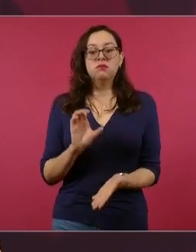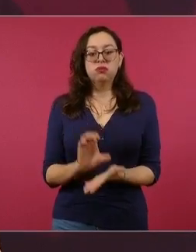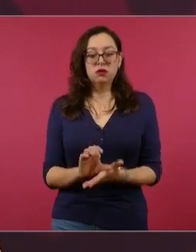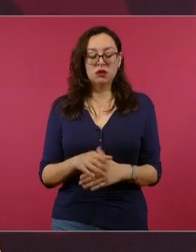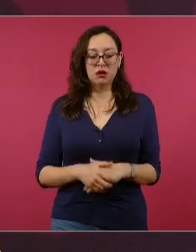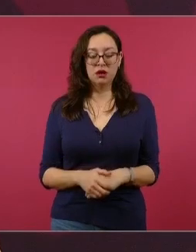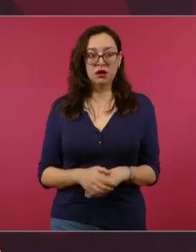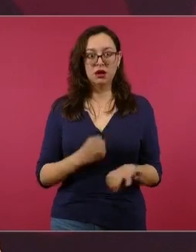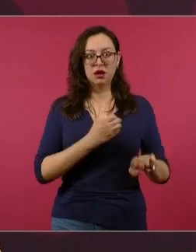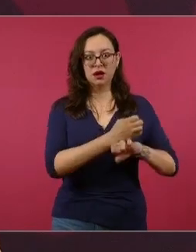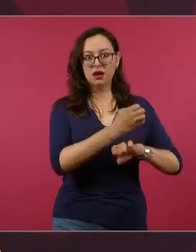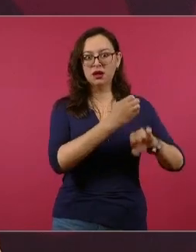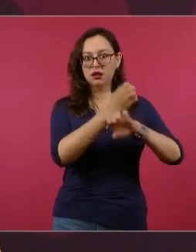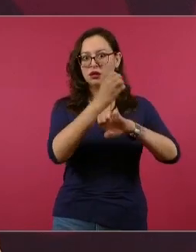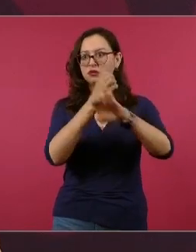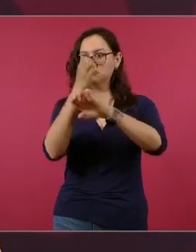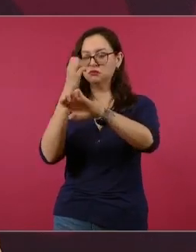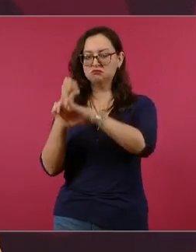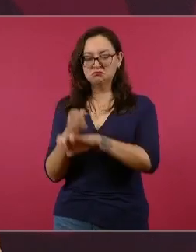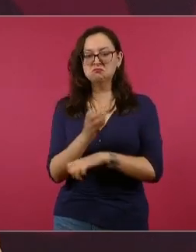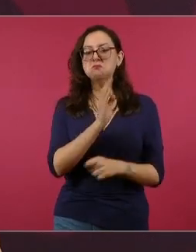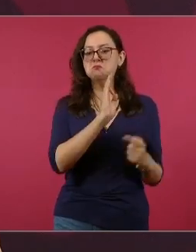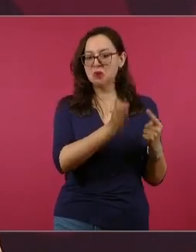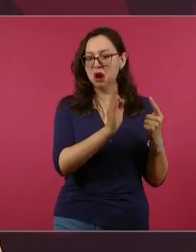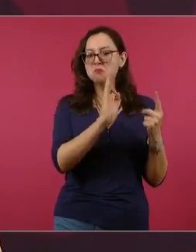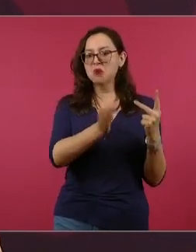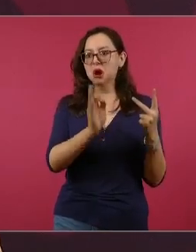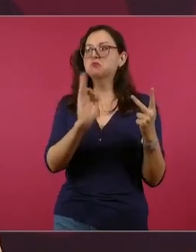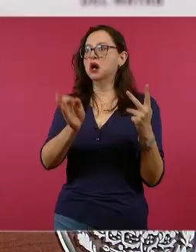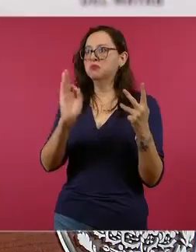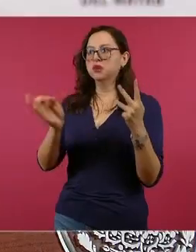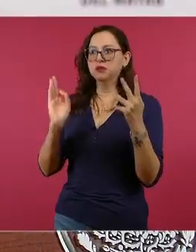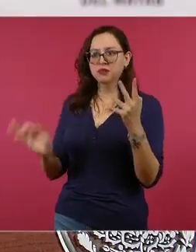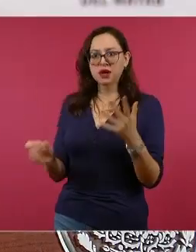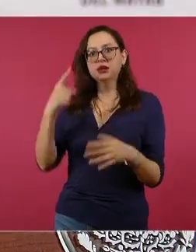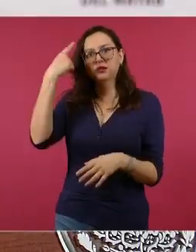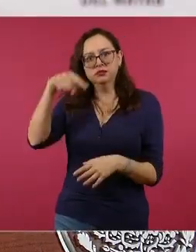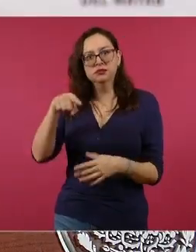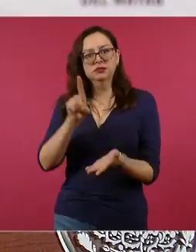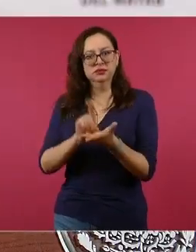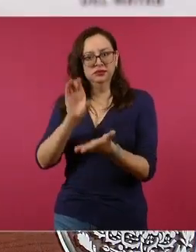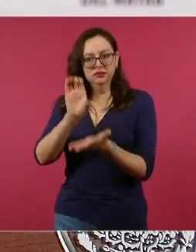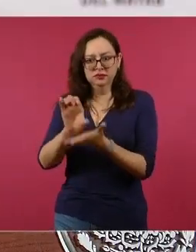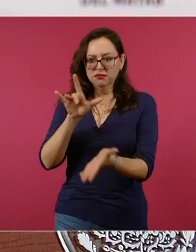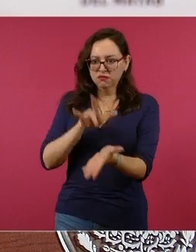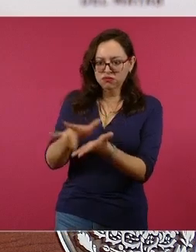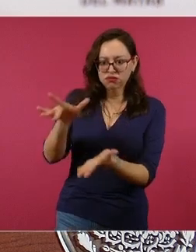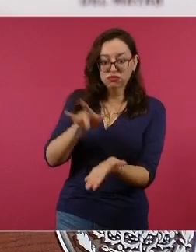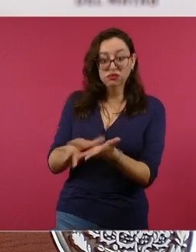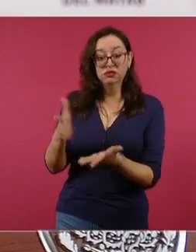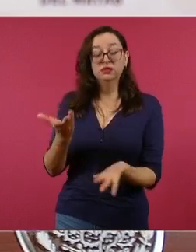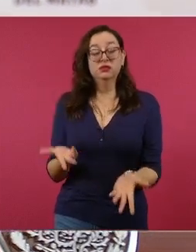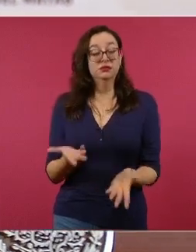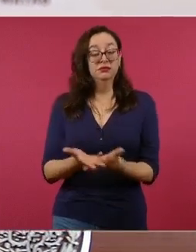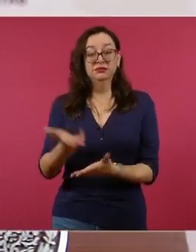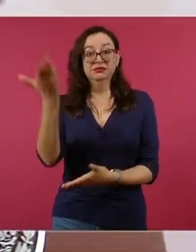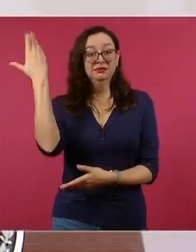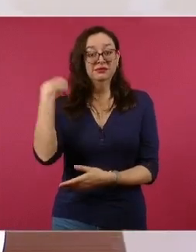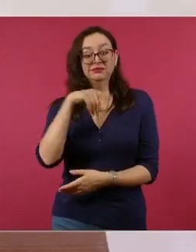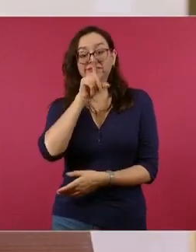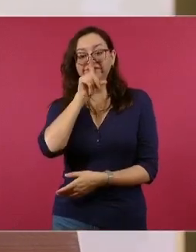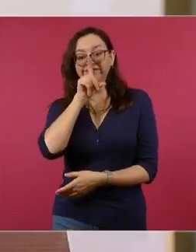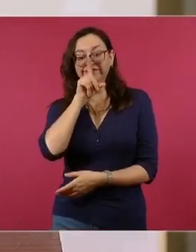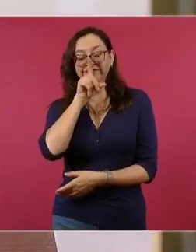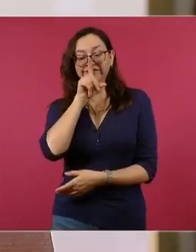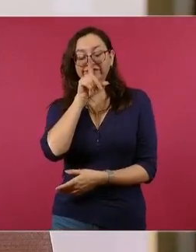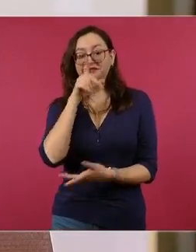casi todo el país es universal, porque antes la pensión era solo para